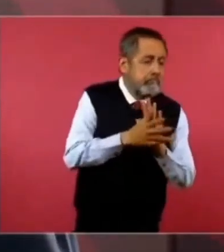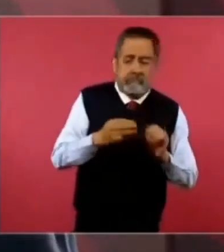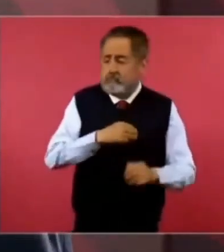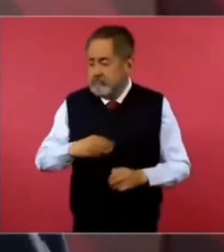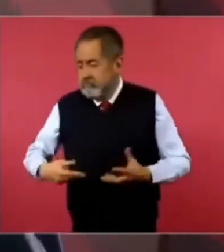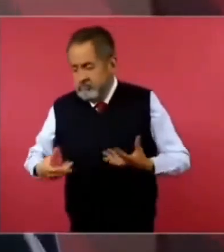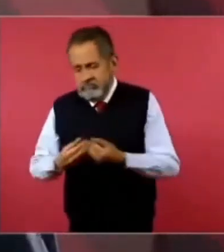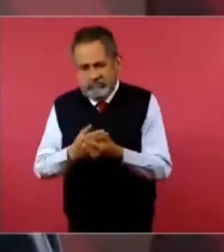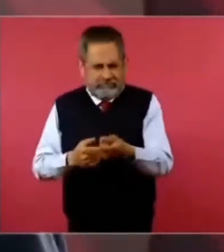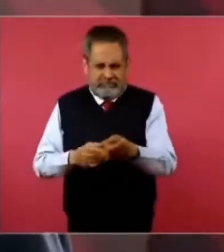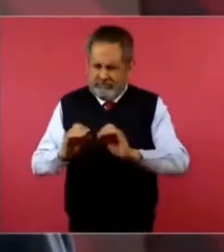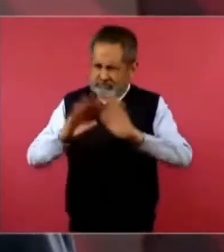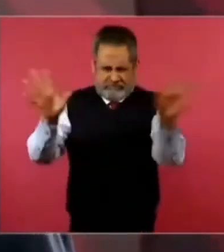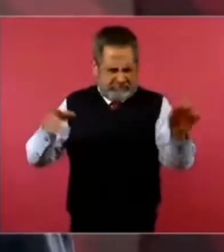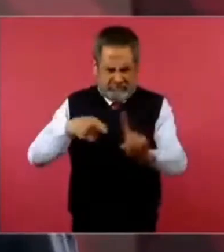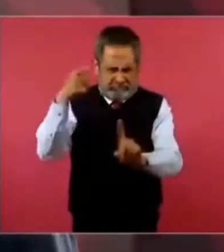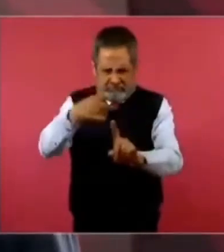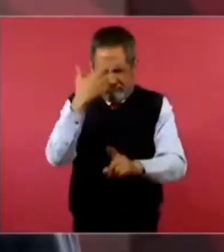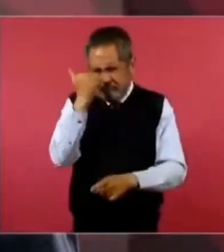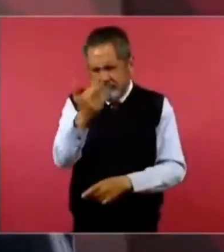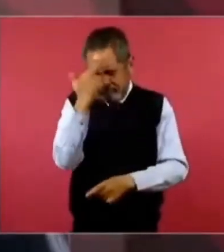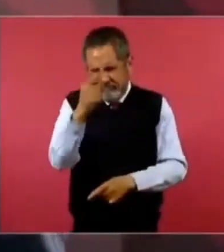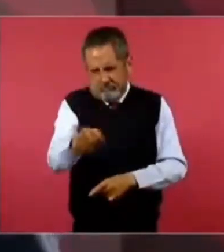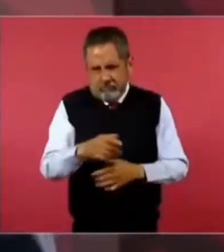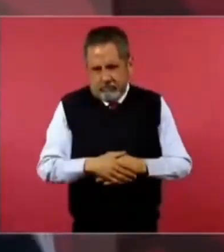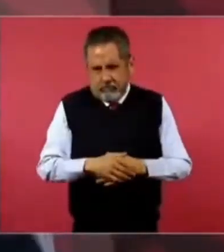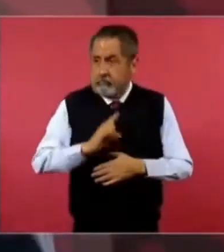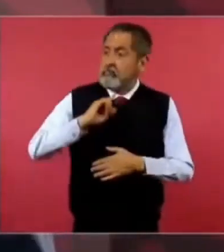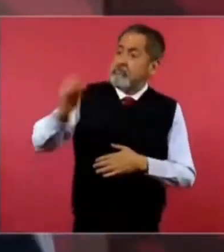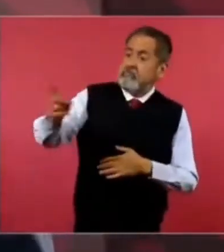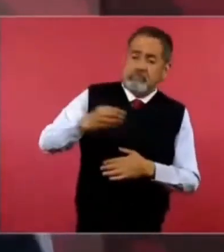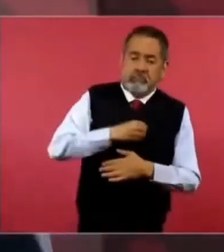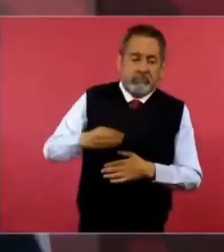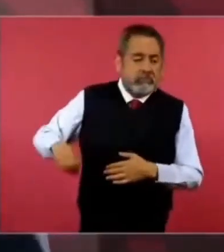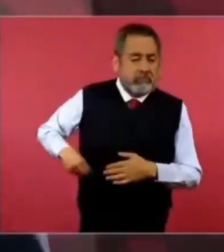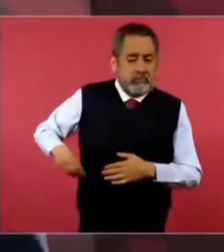Eso está fuera de duda. Pero luego fue el Ejército,